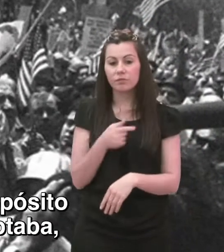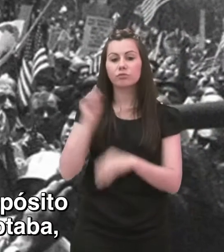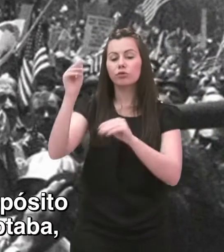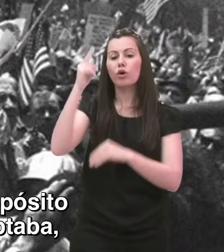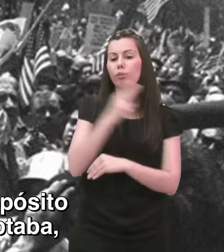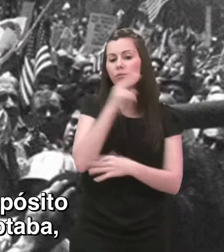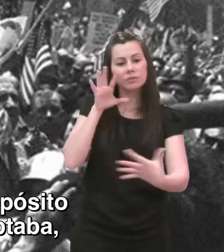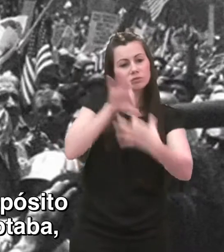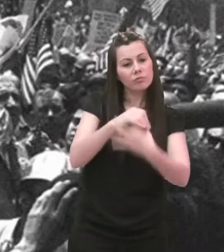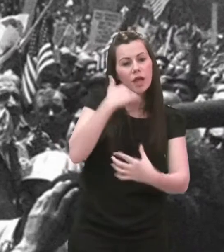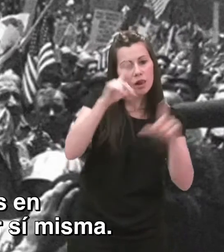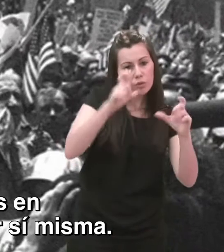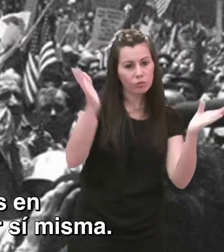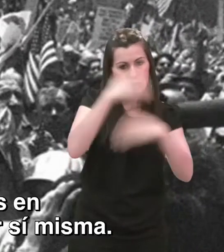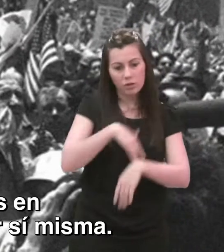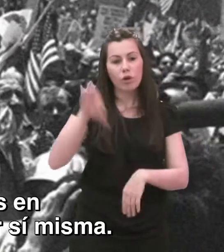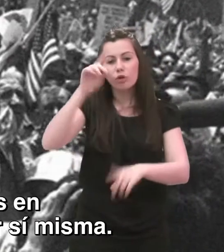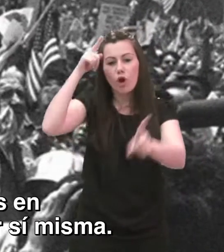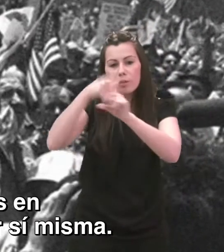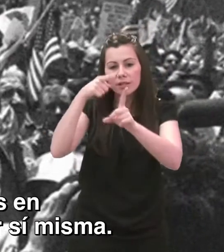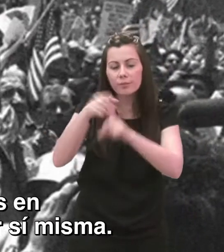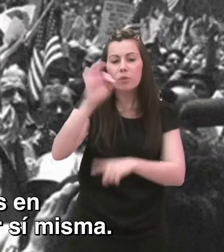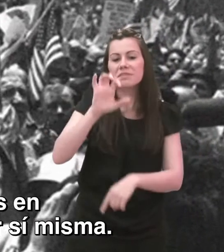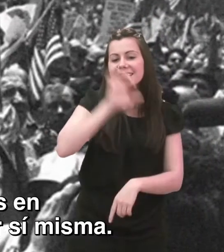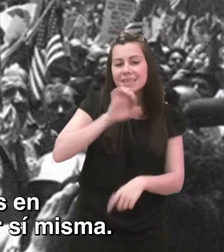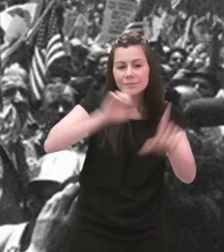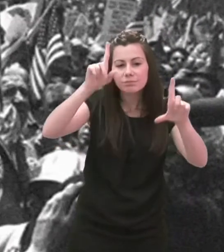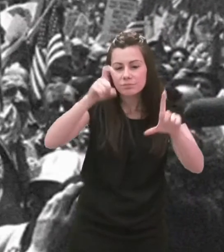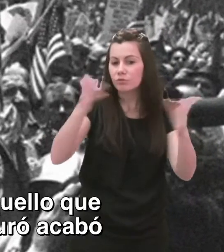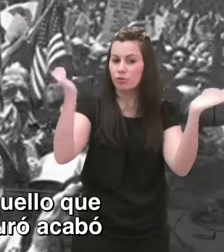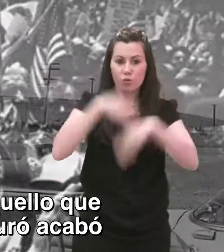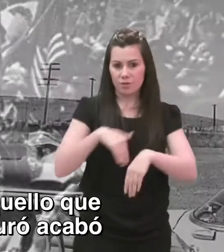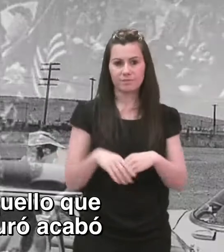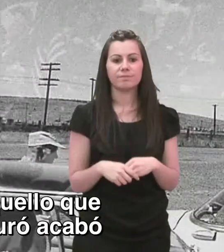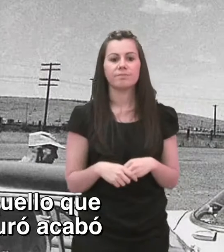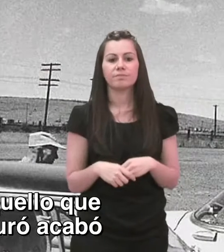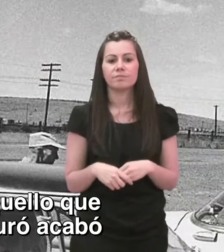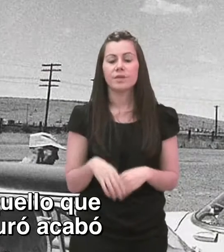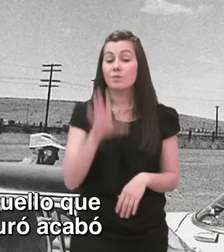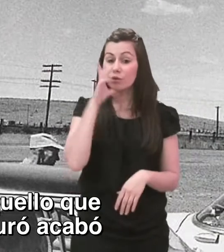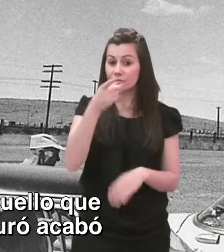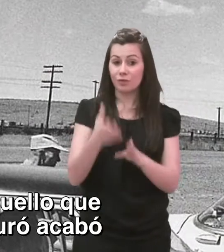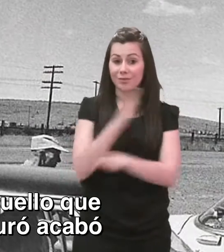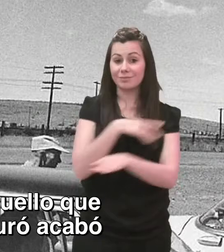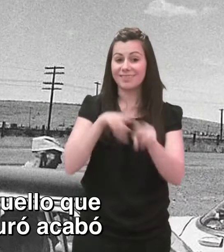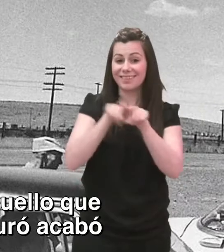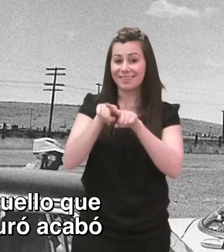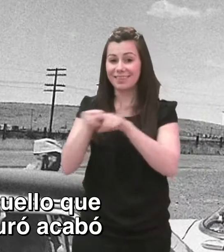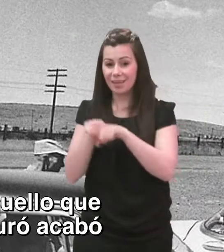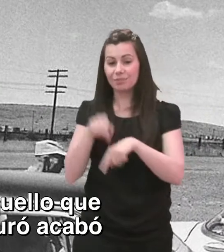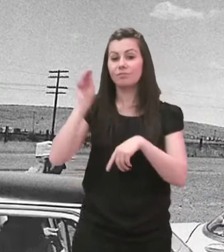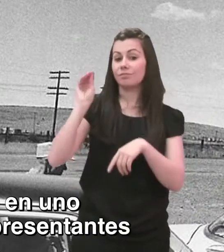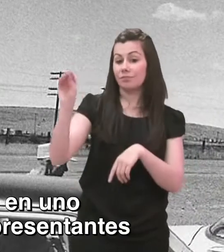de propósito en lo que captaba o su interés en la instantánea por sí misma. Precisamente aquello que la crítica le